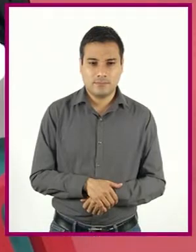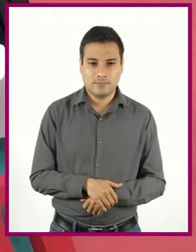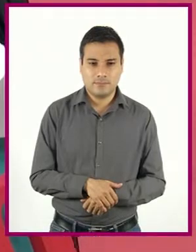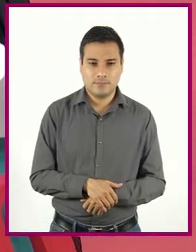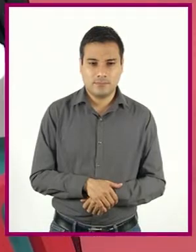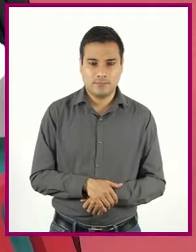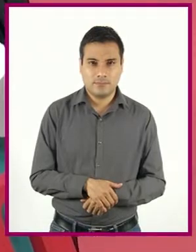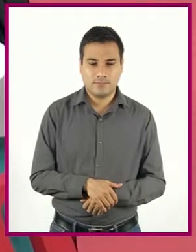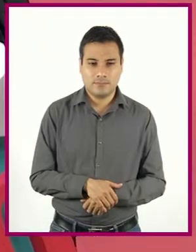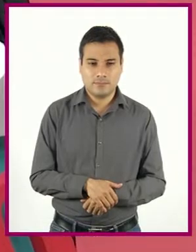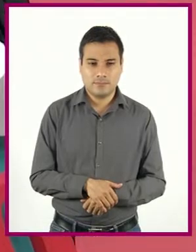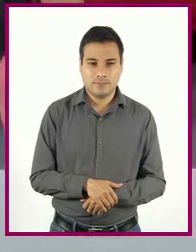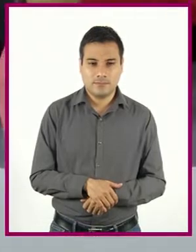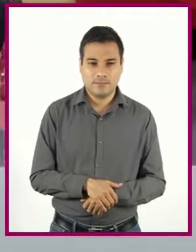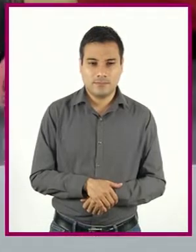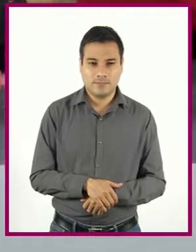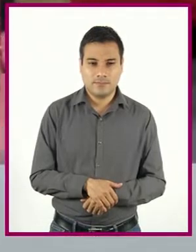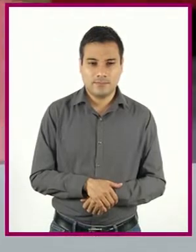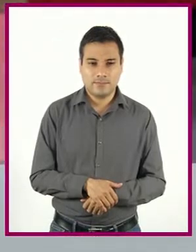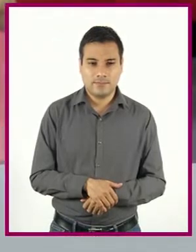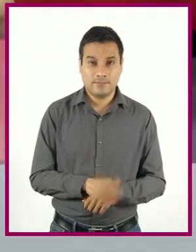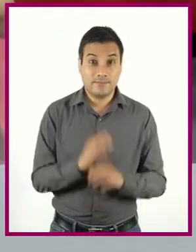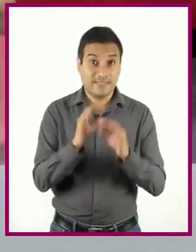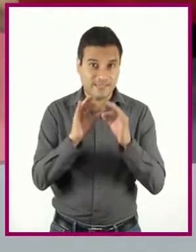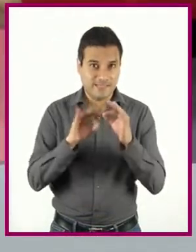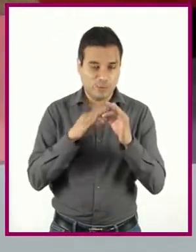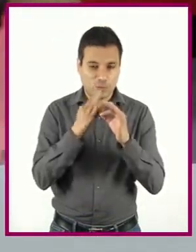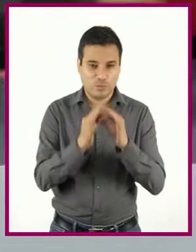Ahora sí. ¡Listo!